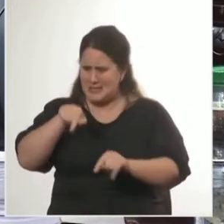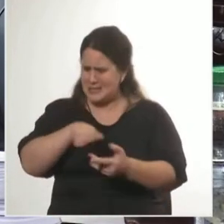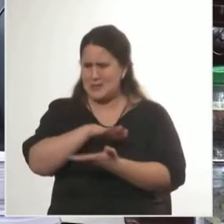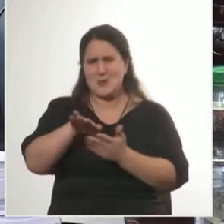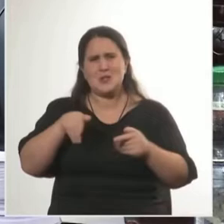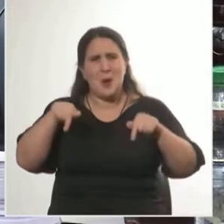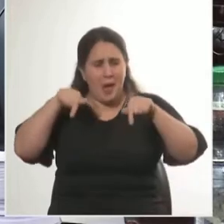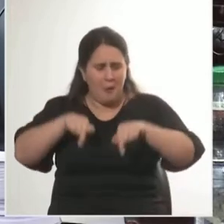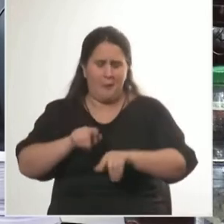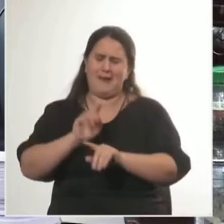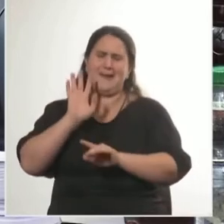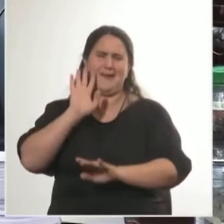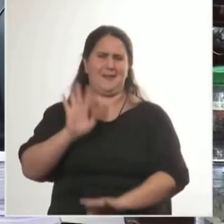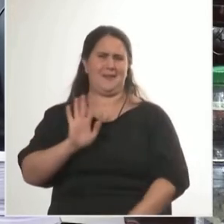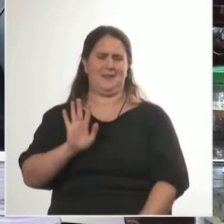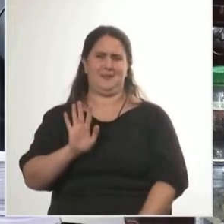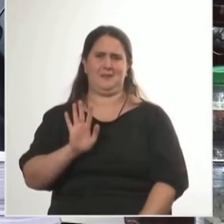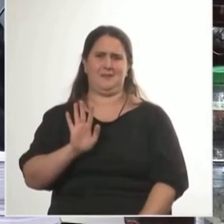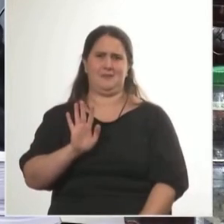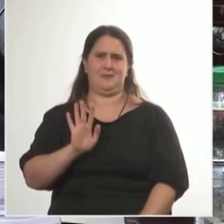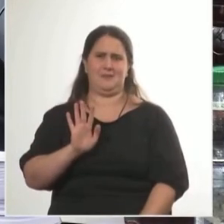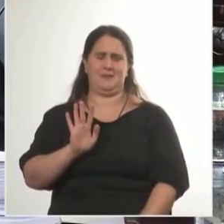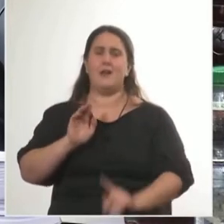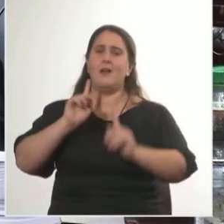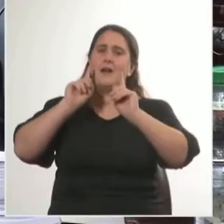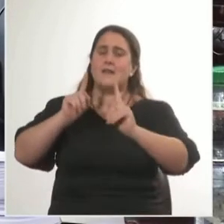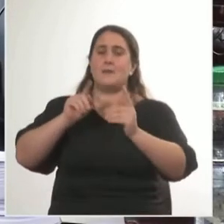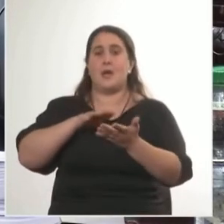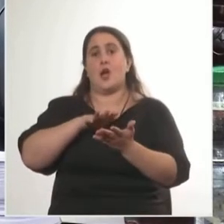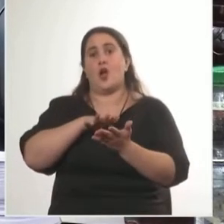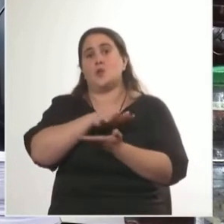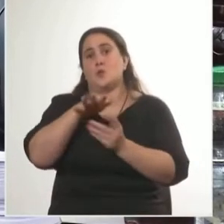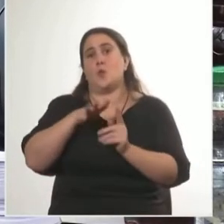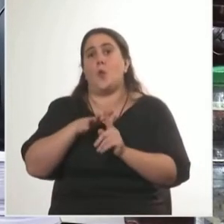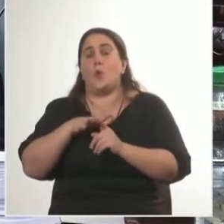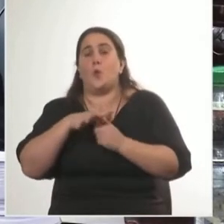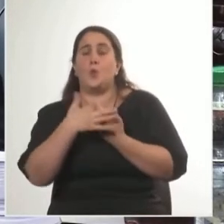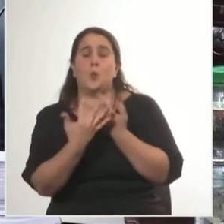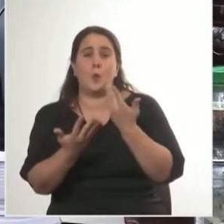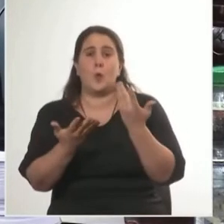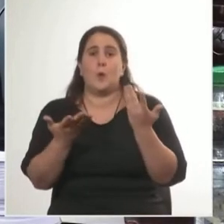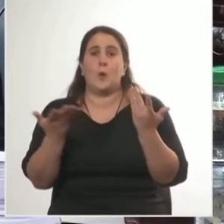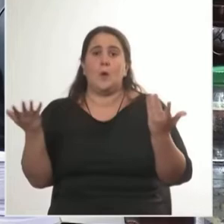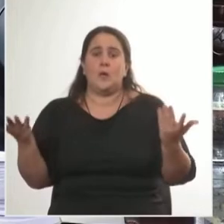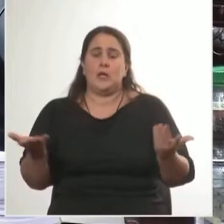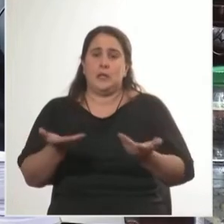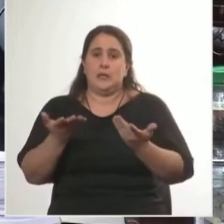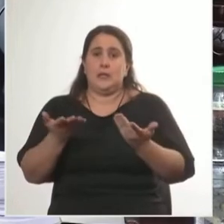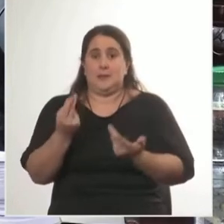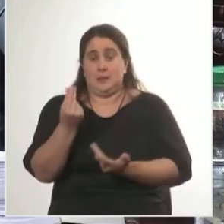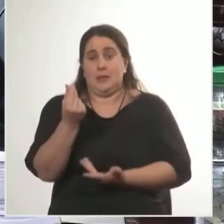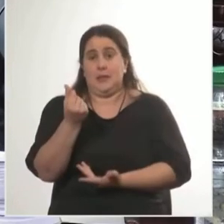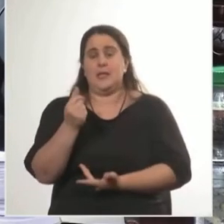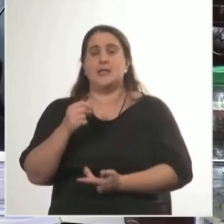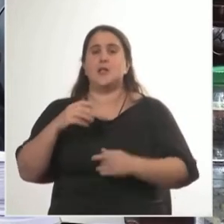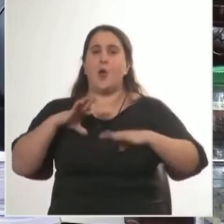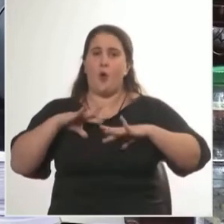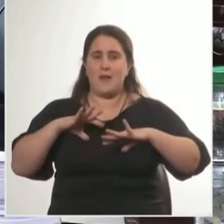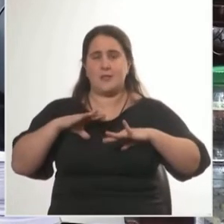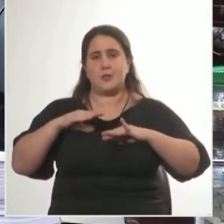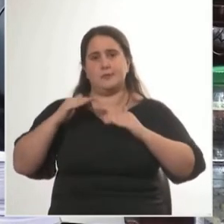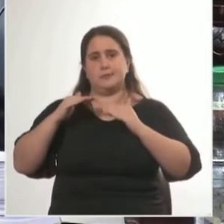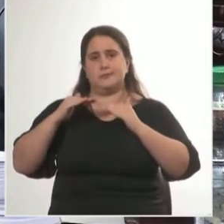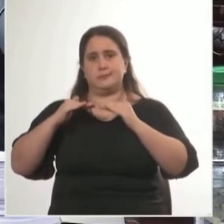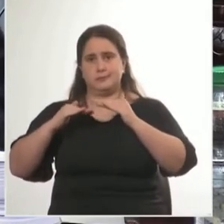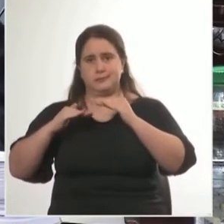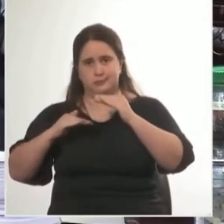del Uruguay de hoy, sobre todo en un contexto en el que los salarios y las jubilaciones han ido